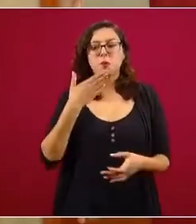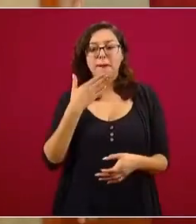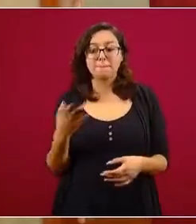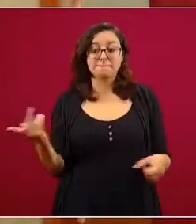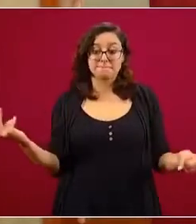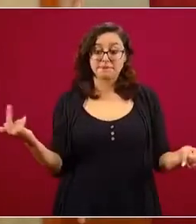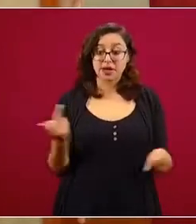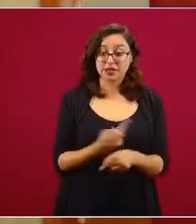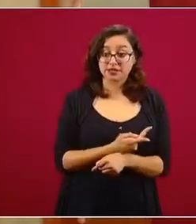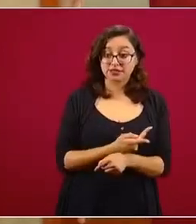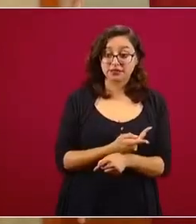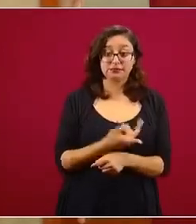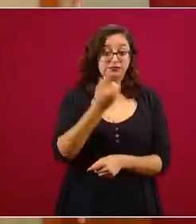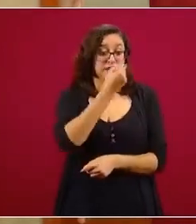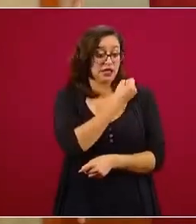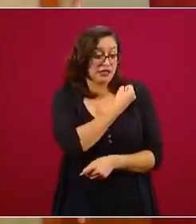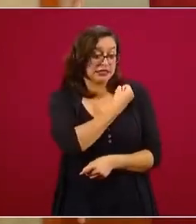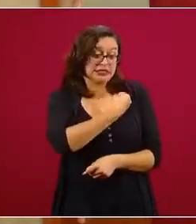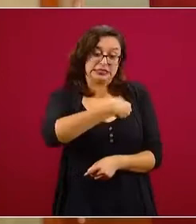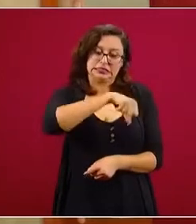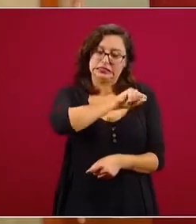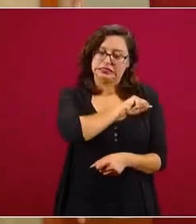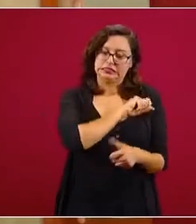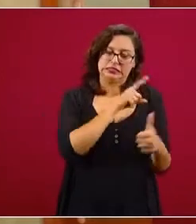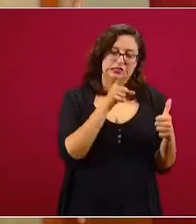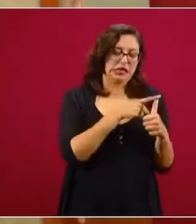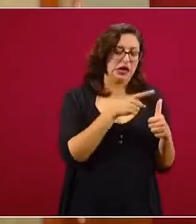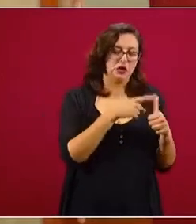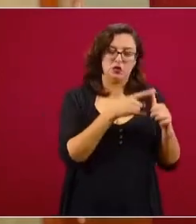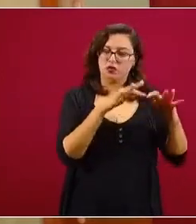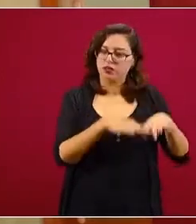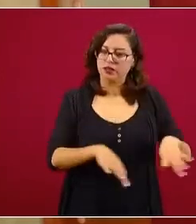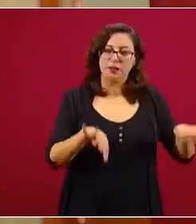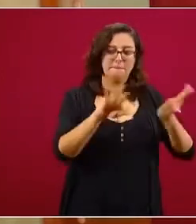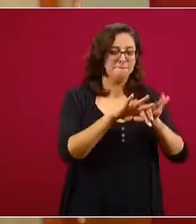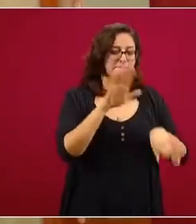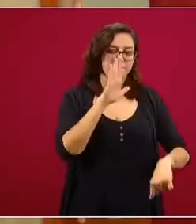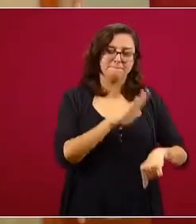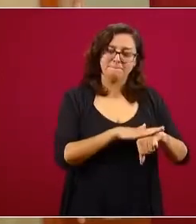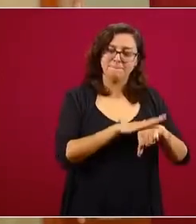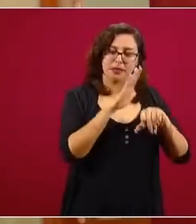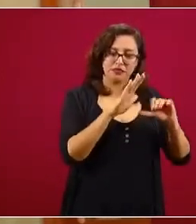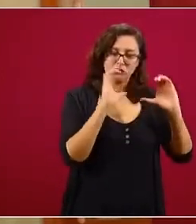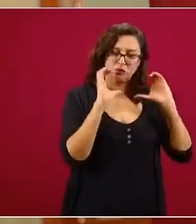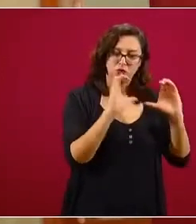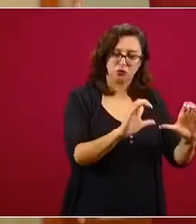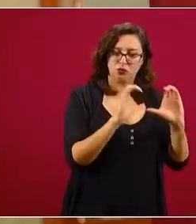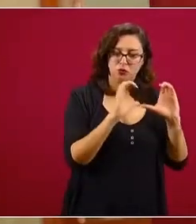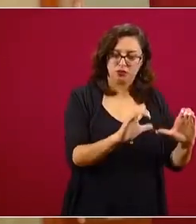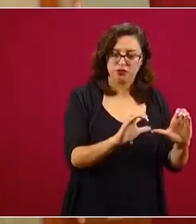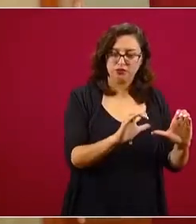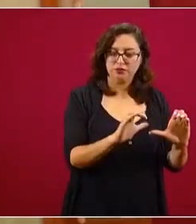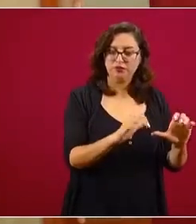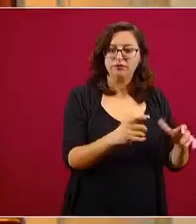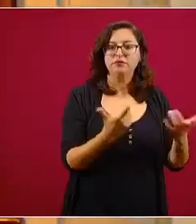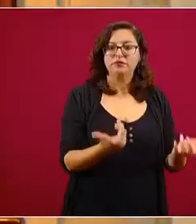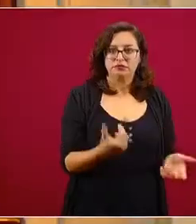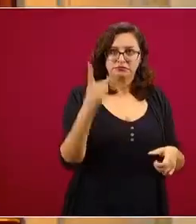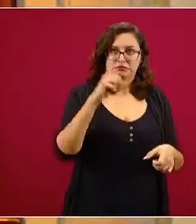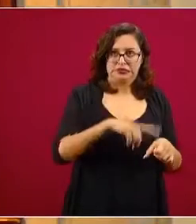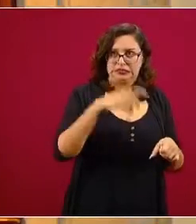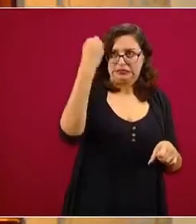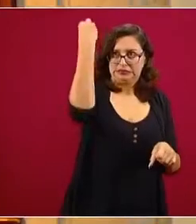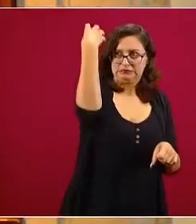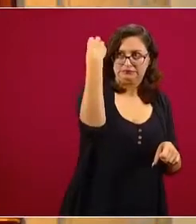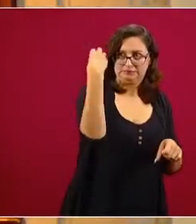balance entre la salud, que es lo primordial, la salud de la población, que es lo que más se cuida a través del semáforo de riesgo COVID,